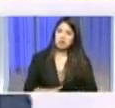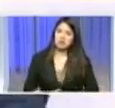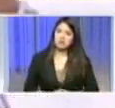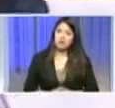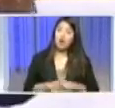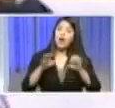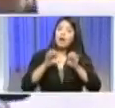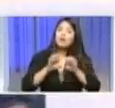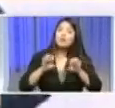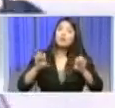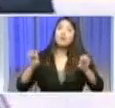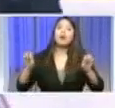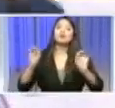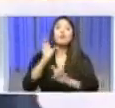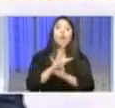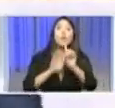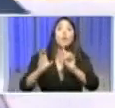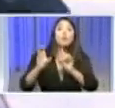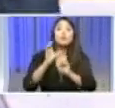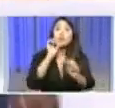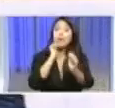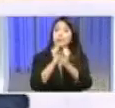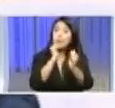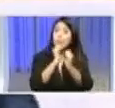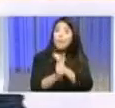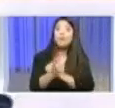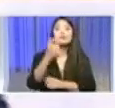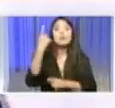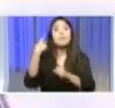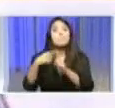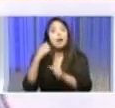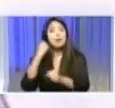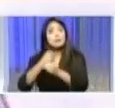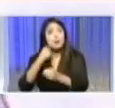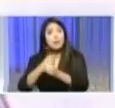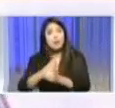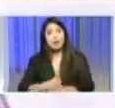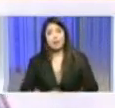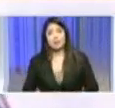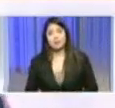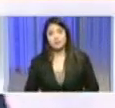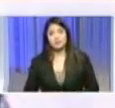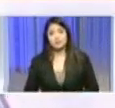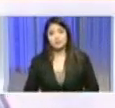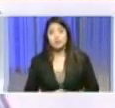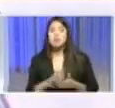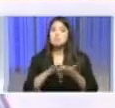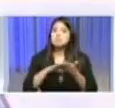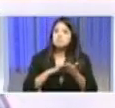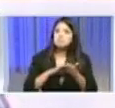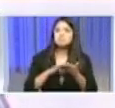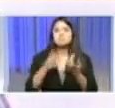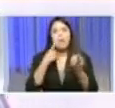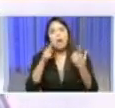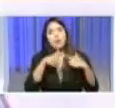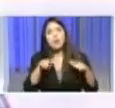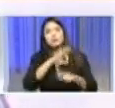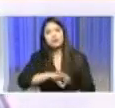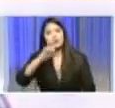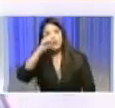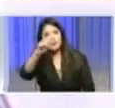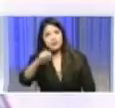con educación, con cultura, con deporte, con trabajo, y resolviendo espacios